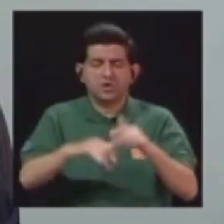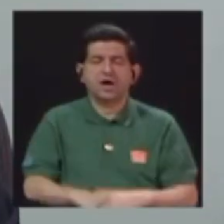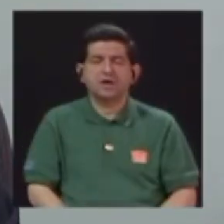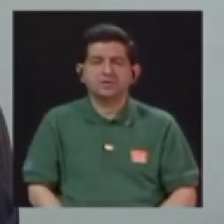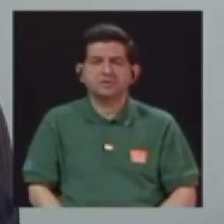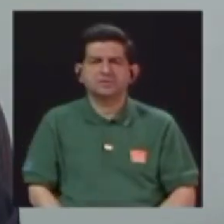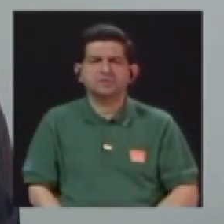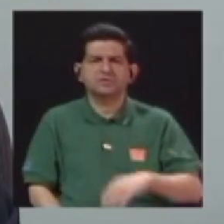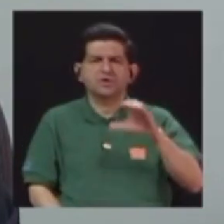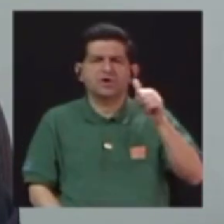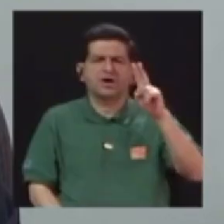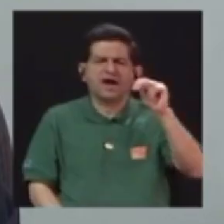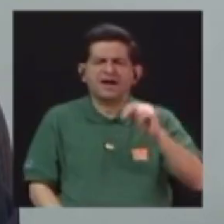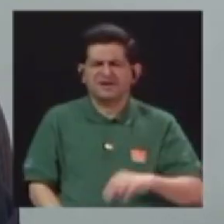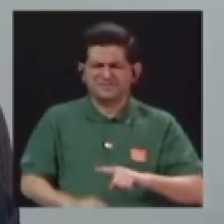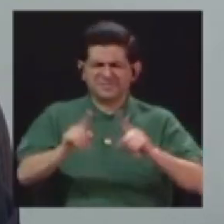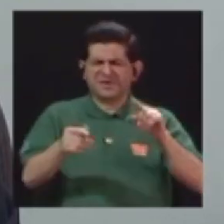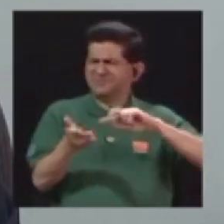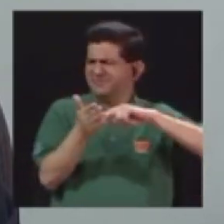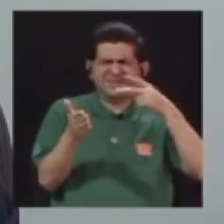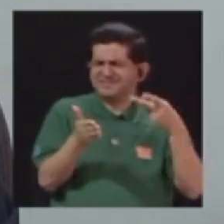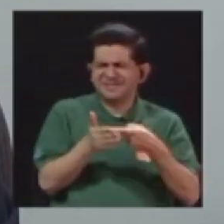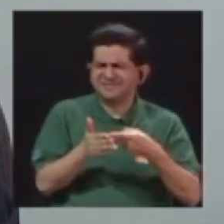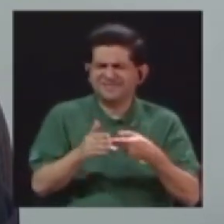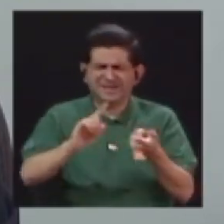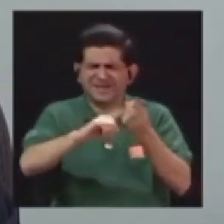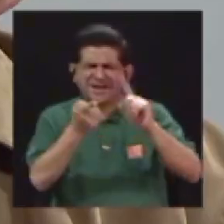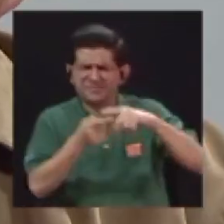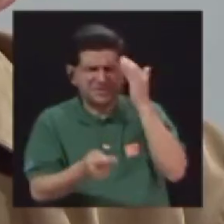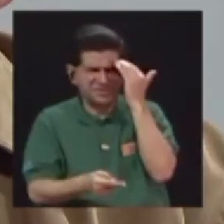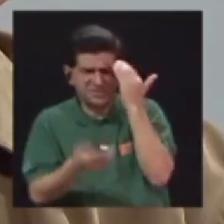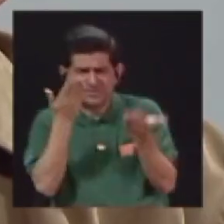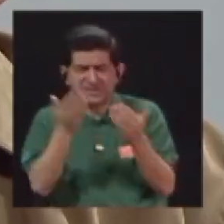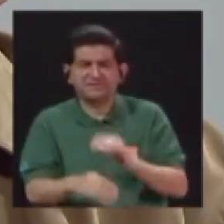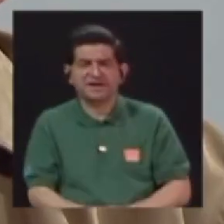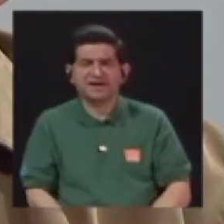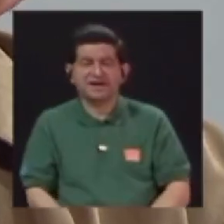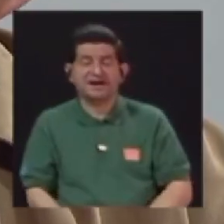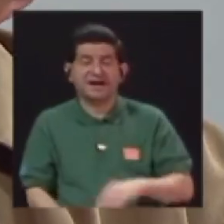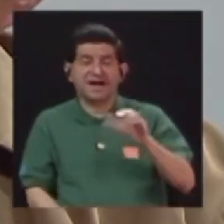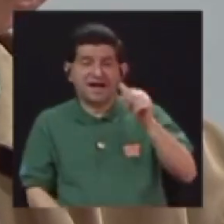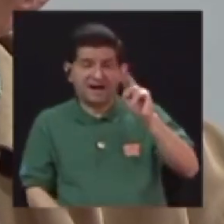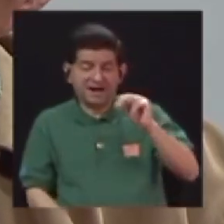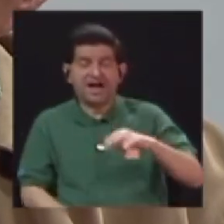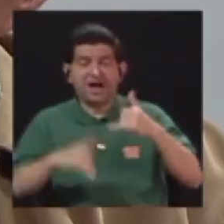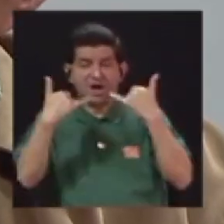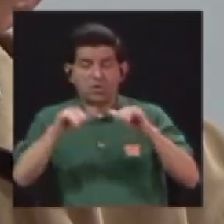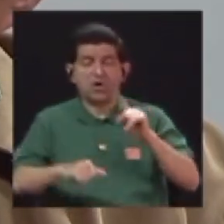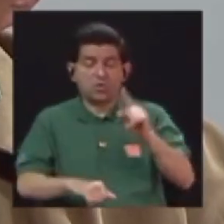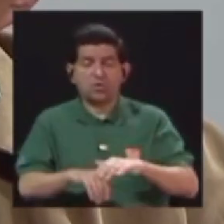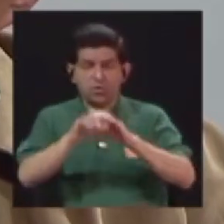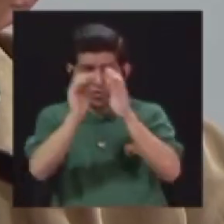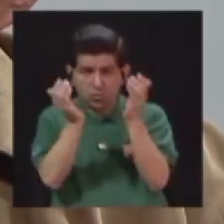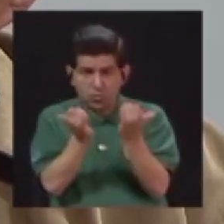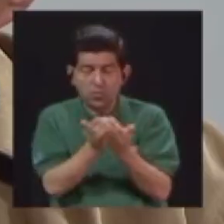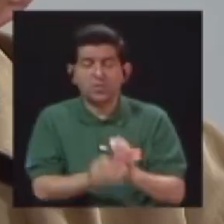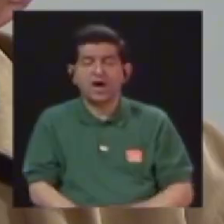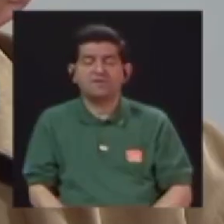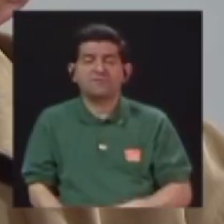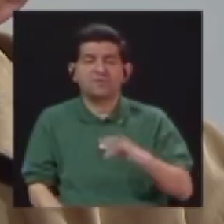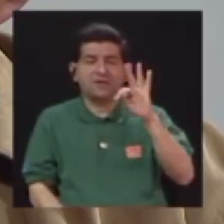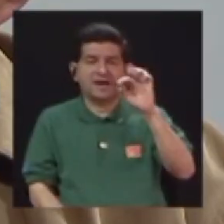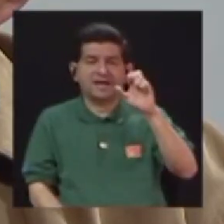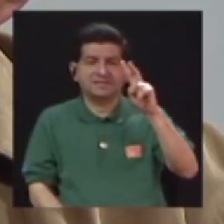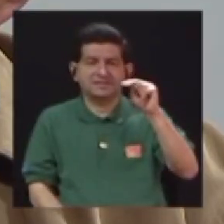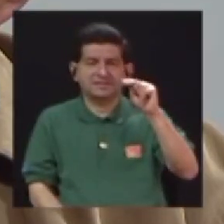¿Qué es can para las amigas y amigos que no saben? Can es una pelota que un juego que con una pelota de tenis se